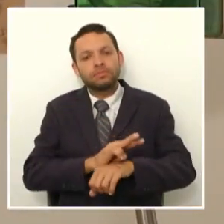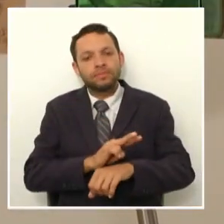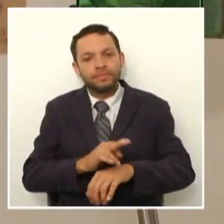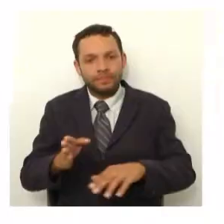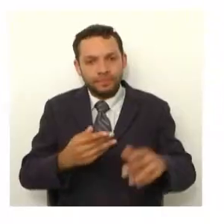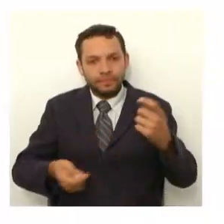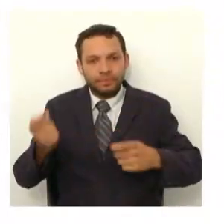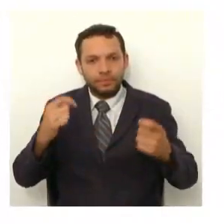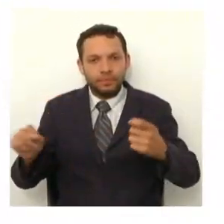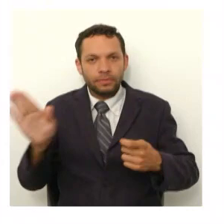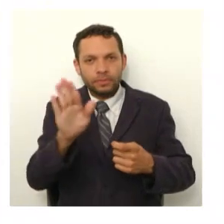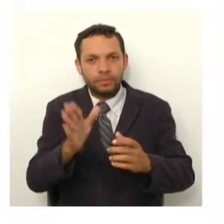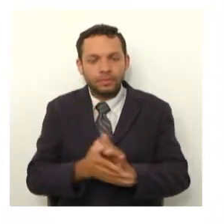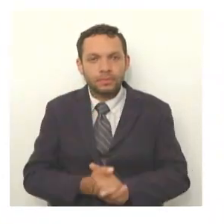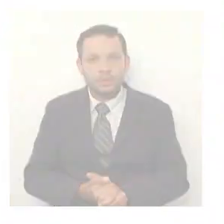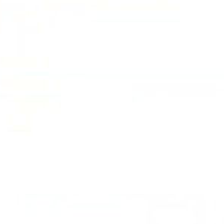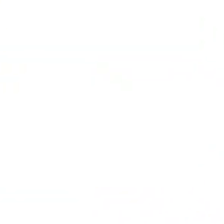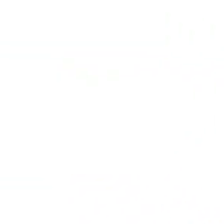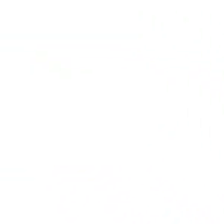regresamos.